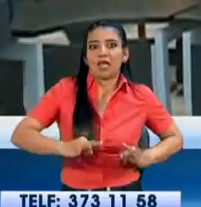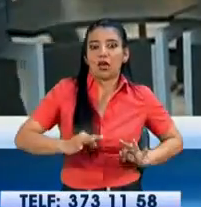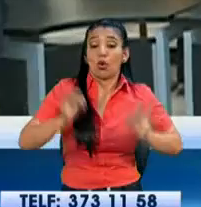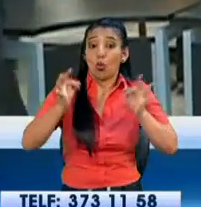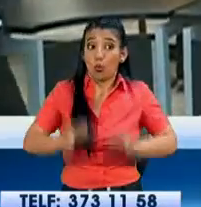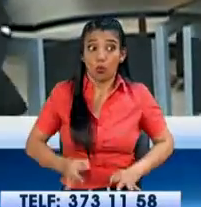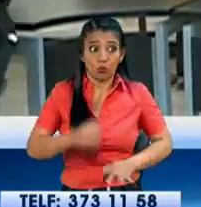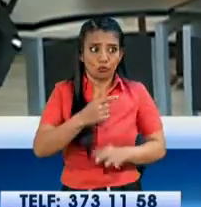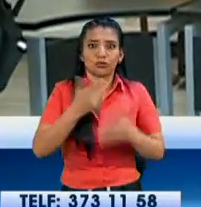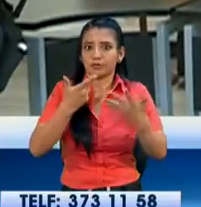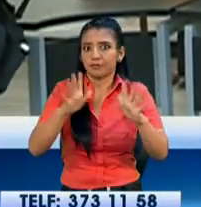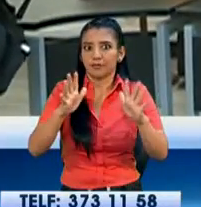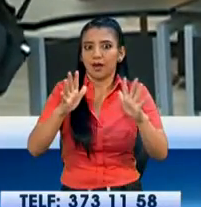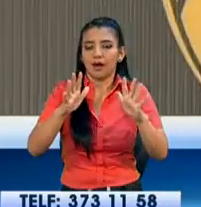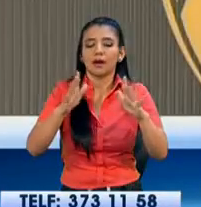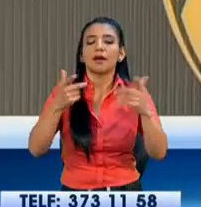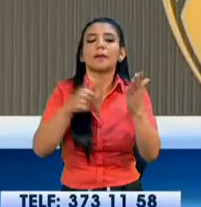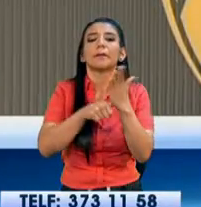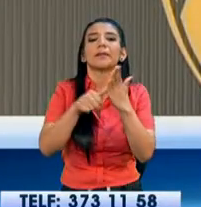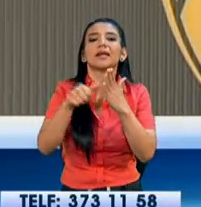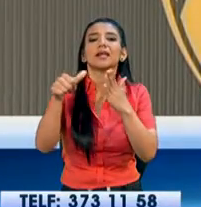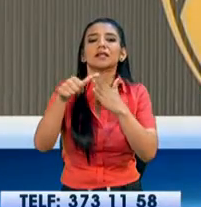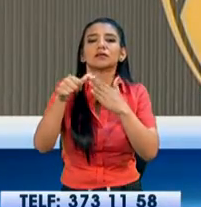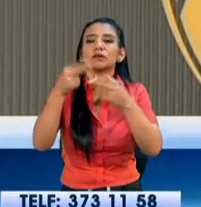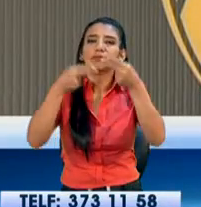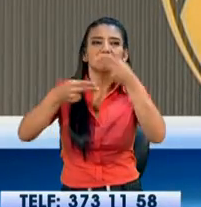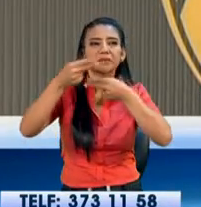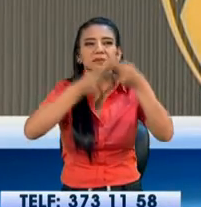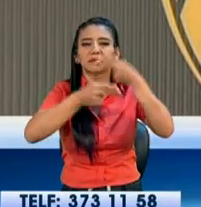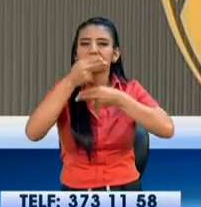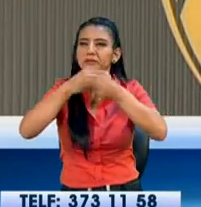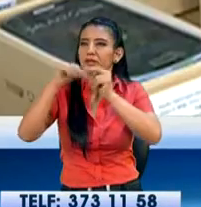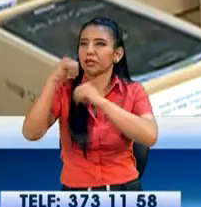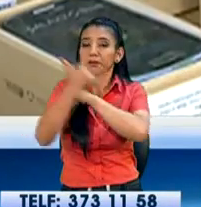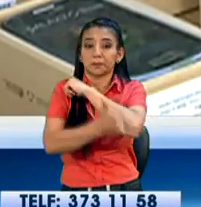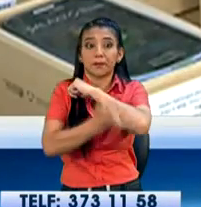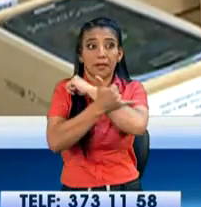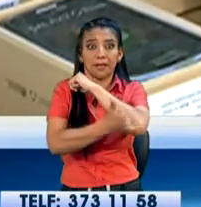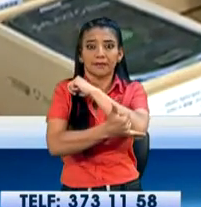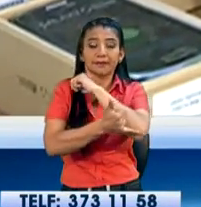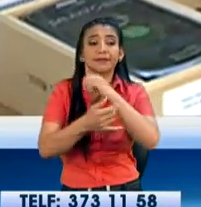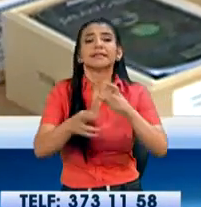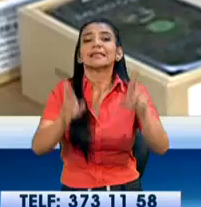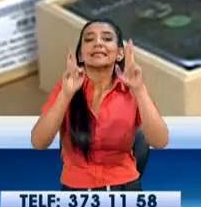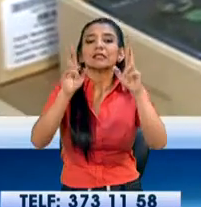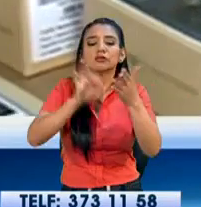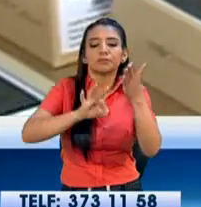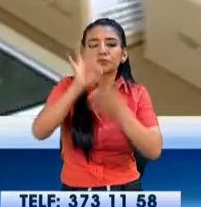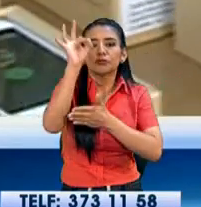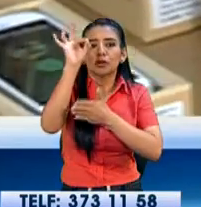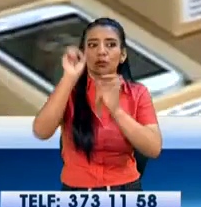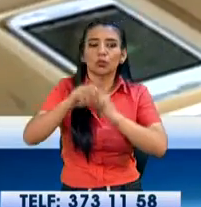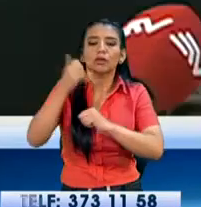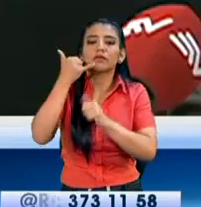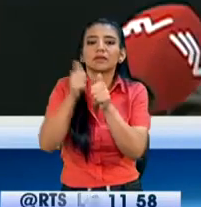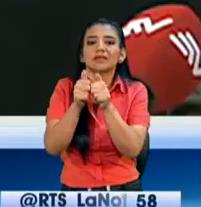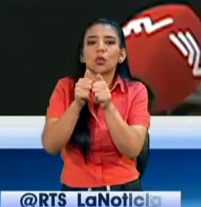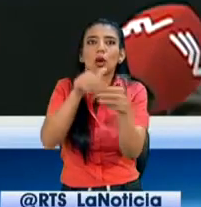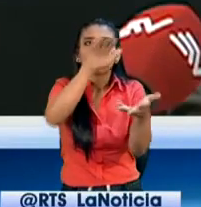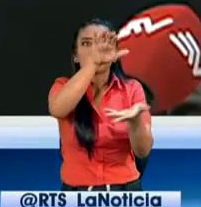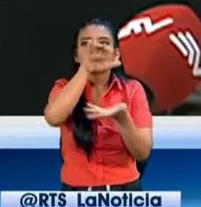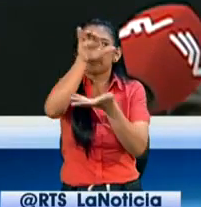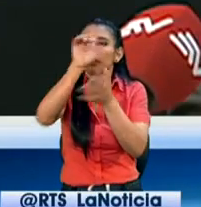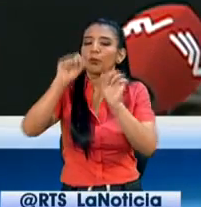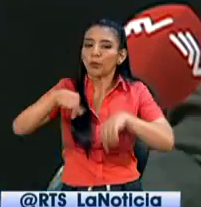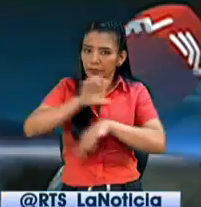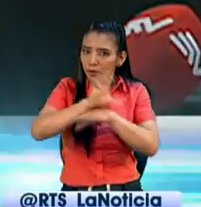el cual, como lo ha anunciado el régimen a través del Ministerio de Comercio Exterior, se aplicará un nuevo mecanismo para importar celulares. Los